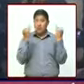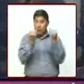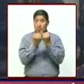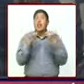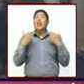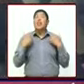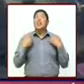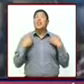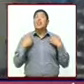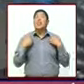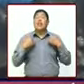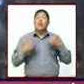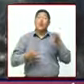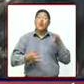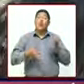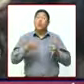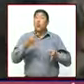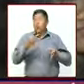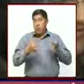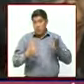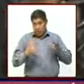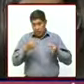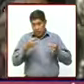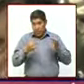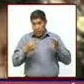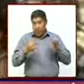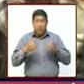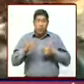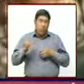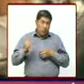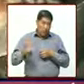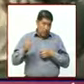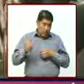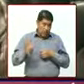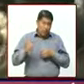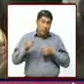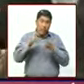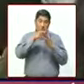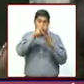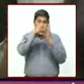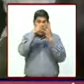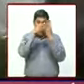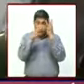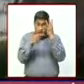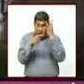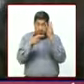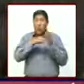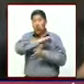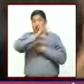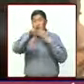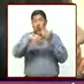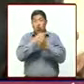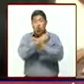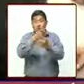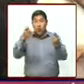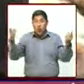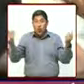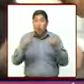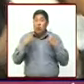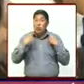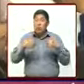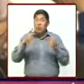componen el órgano judicial. Y para esas instituciones, nosotros, todos ustedes, vamos a ir a votar